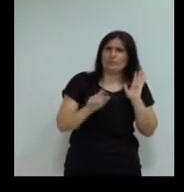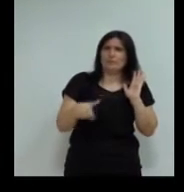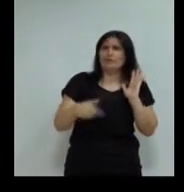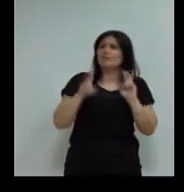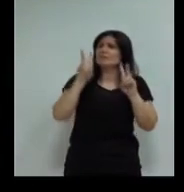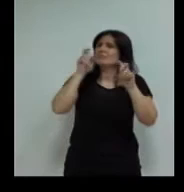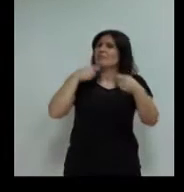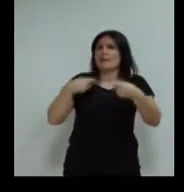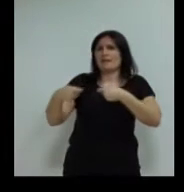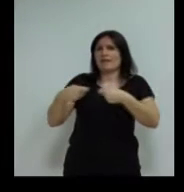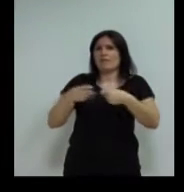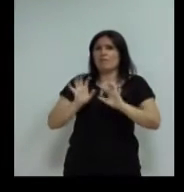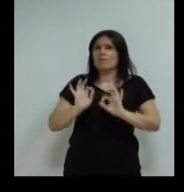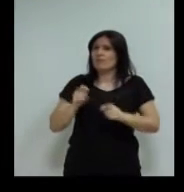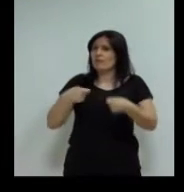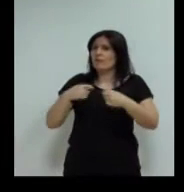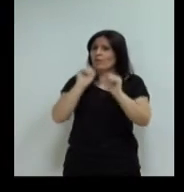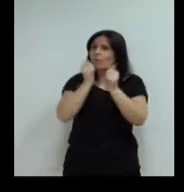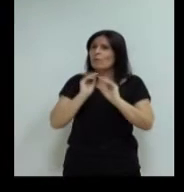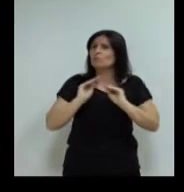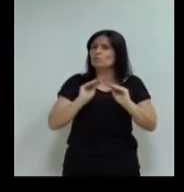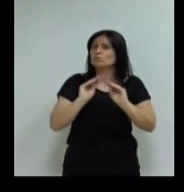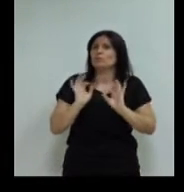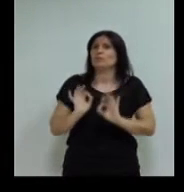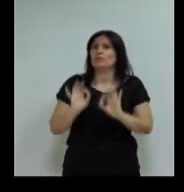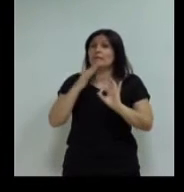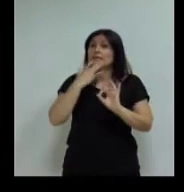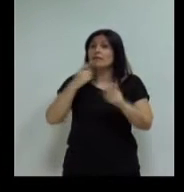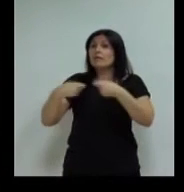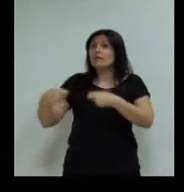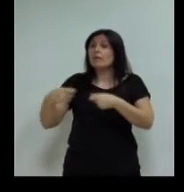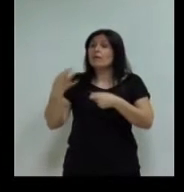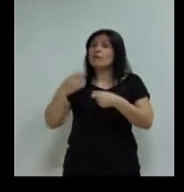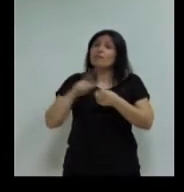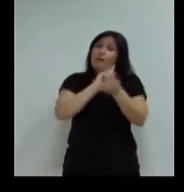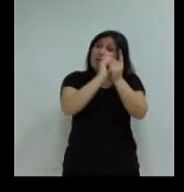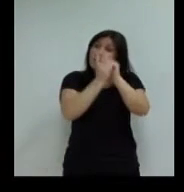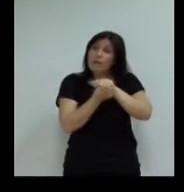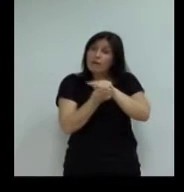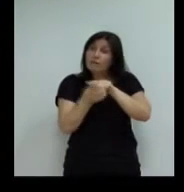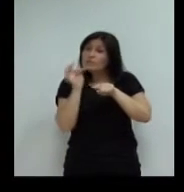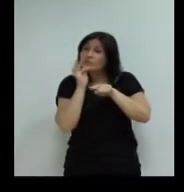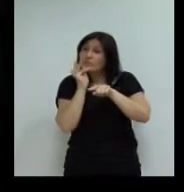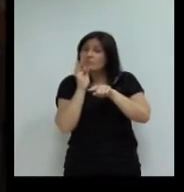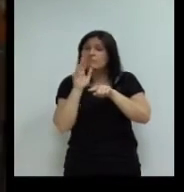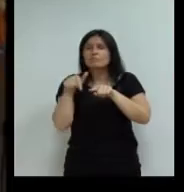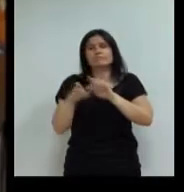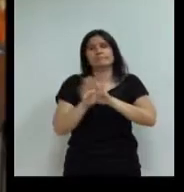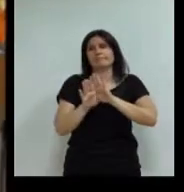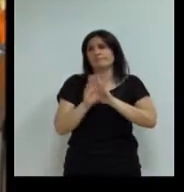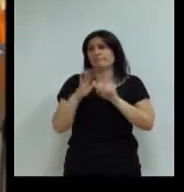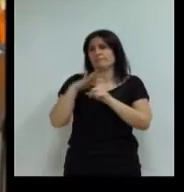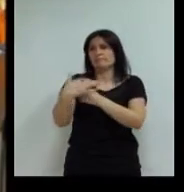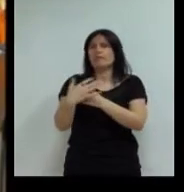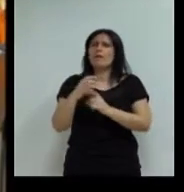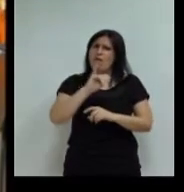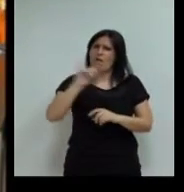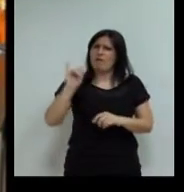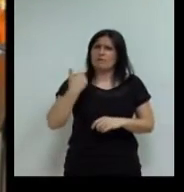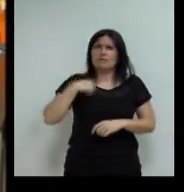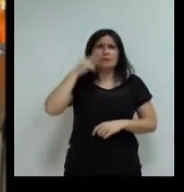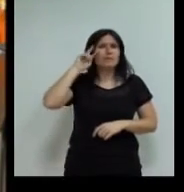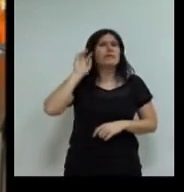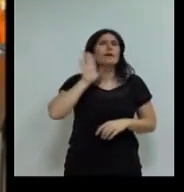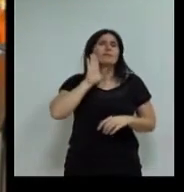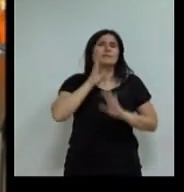cuestión de mercado, el mercado se maneja así, y mientras el mercado no decida manejarse de otra manera, es decir, hay experiencias. Hablábamos hace un momento con